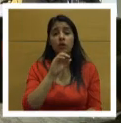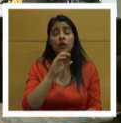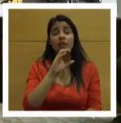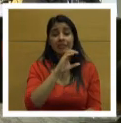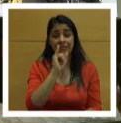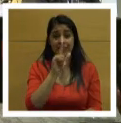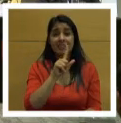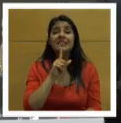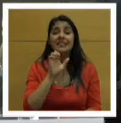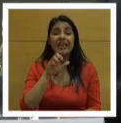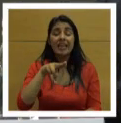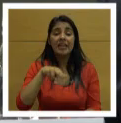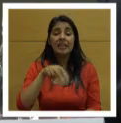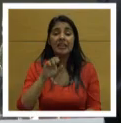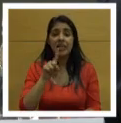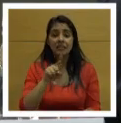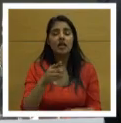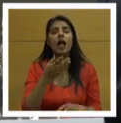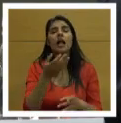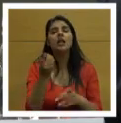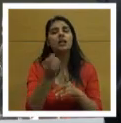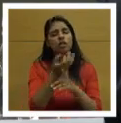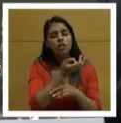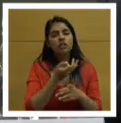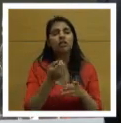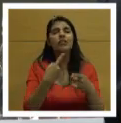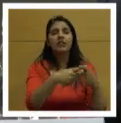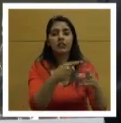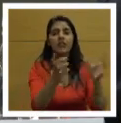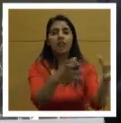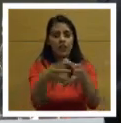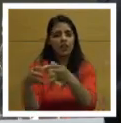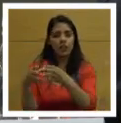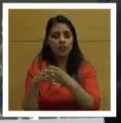de la interseccionalidad o de la discriminación múltiple.